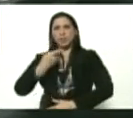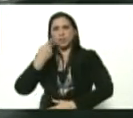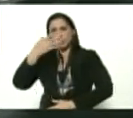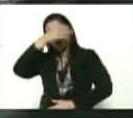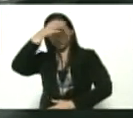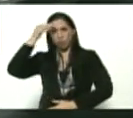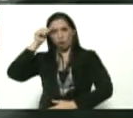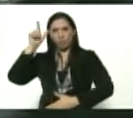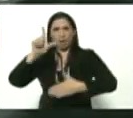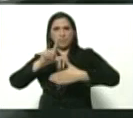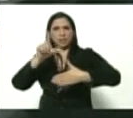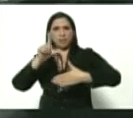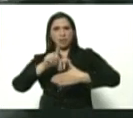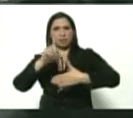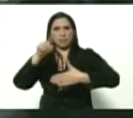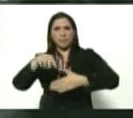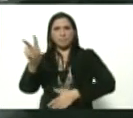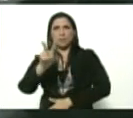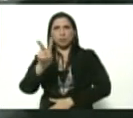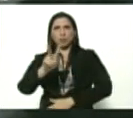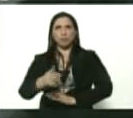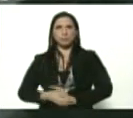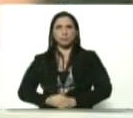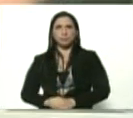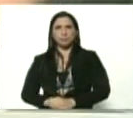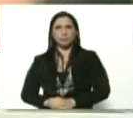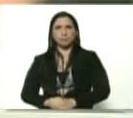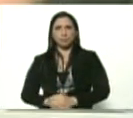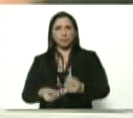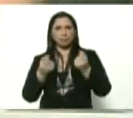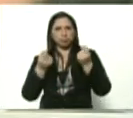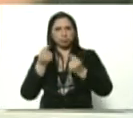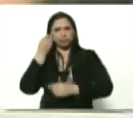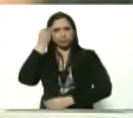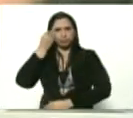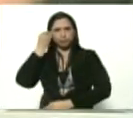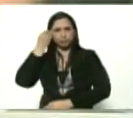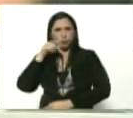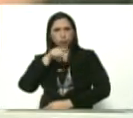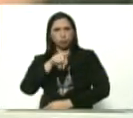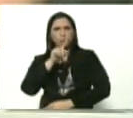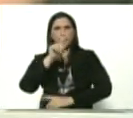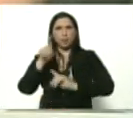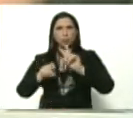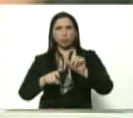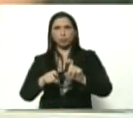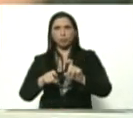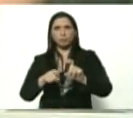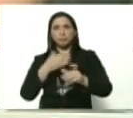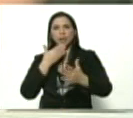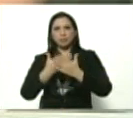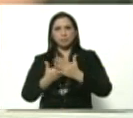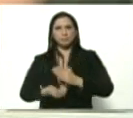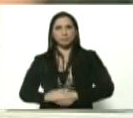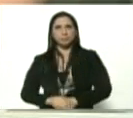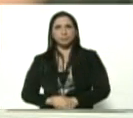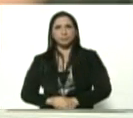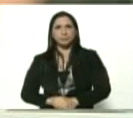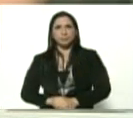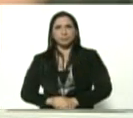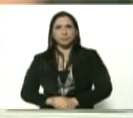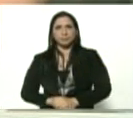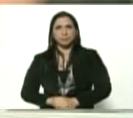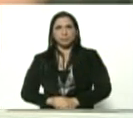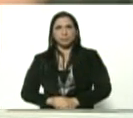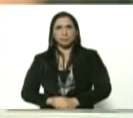en América Latina y en Venezuela. Una pequeña reflexión que sumo a tu pregunta. Gracias.